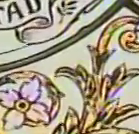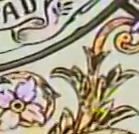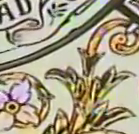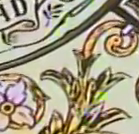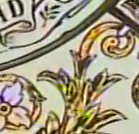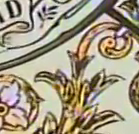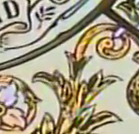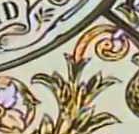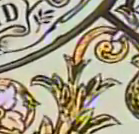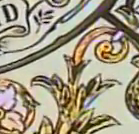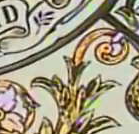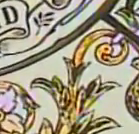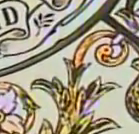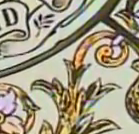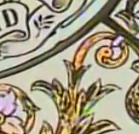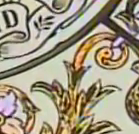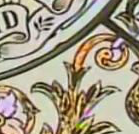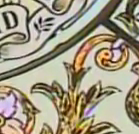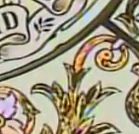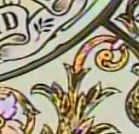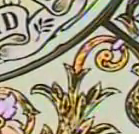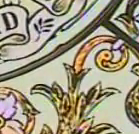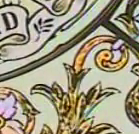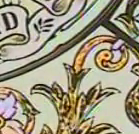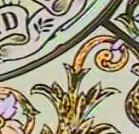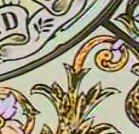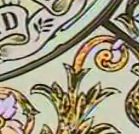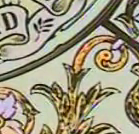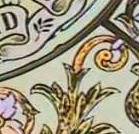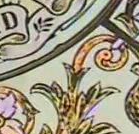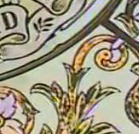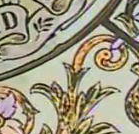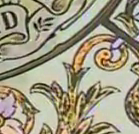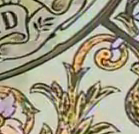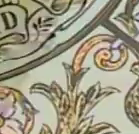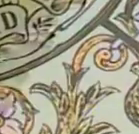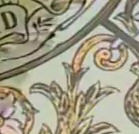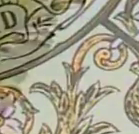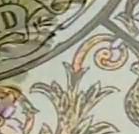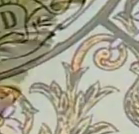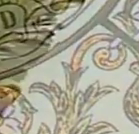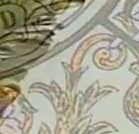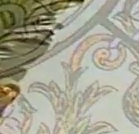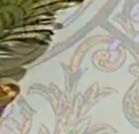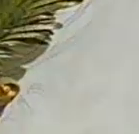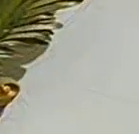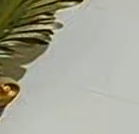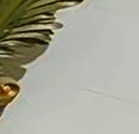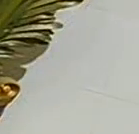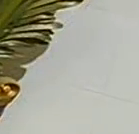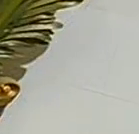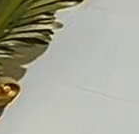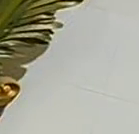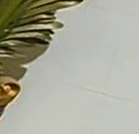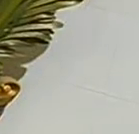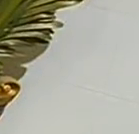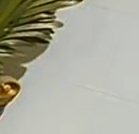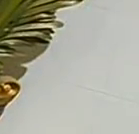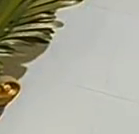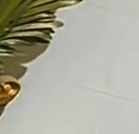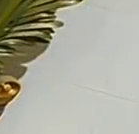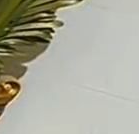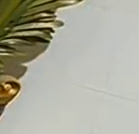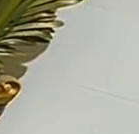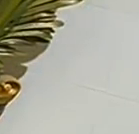decía referente a este acuerdo que fue aprobado por la Asamblea Nacional Constituyente, y es que destacaba la importancia de dicho acuerdo, esto por la paz y la